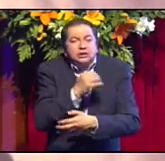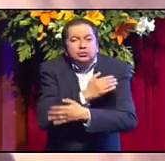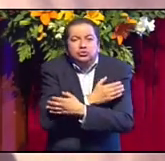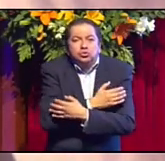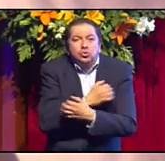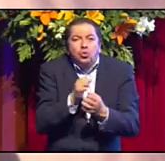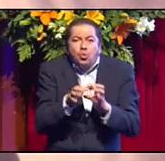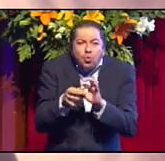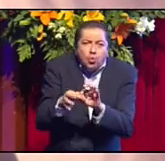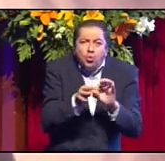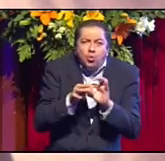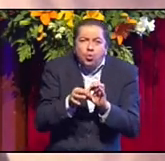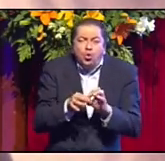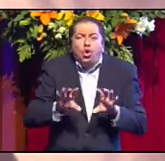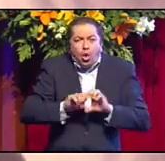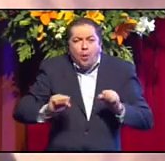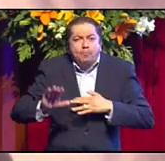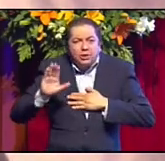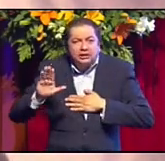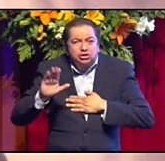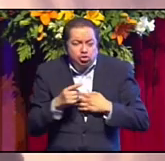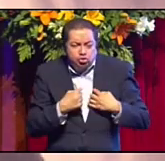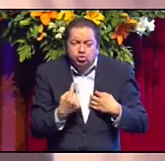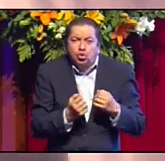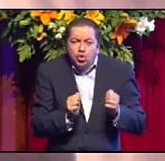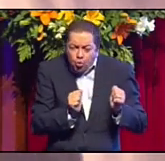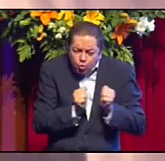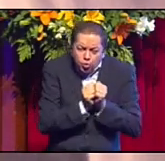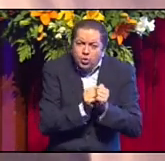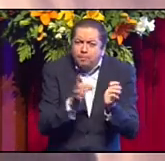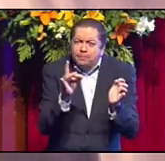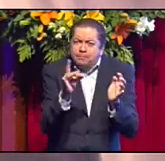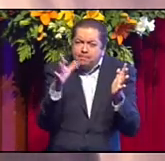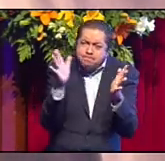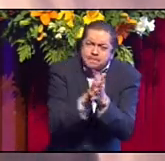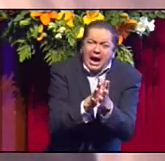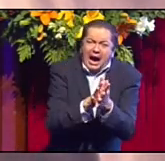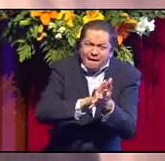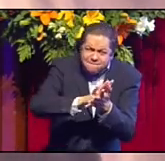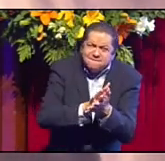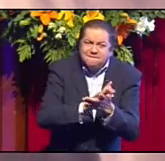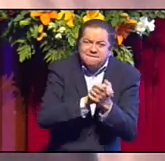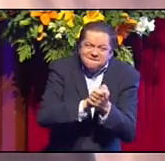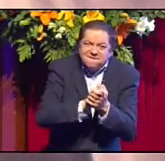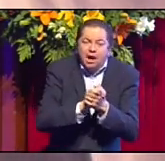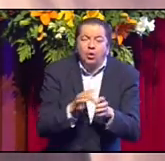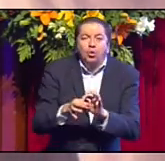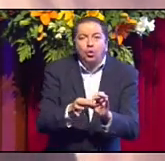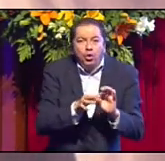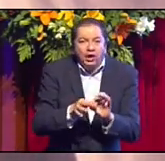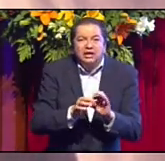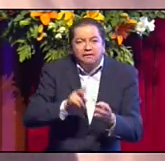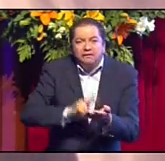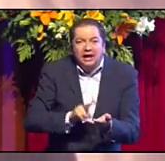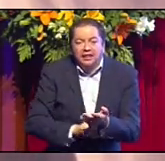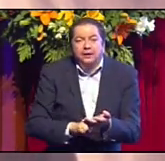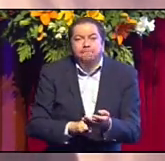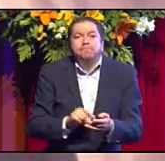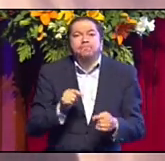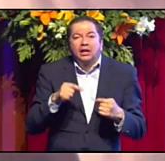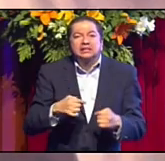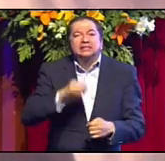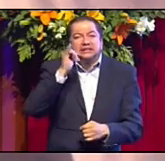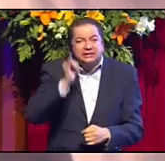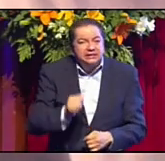cuando mayor compromiso, cuando nos pegamos con la gotita, con Poxipol, cuando nos pegamos de buena forma. La verdad que,